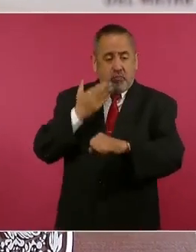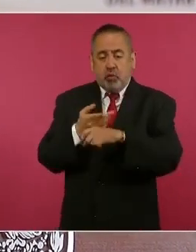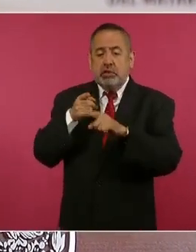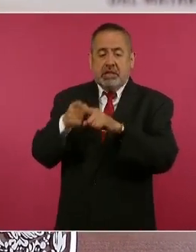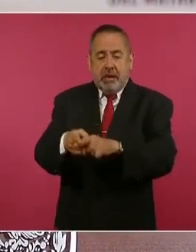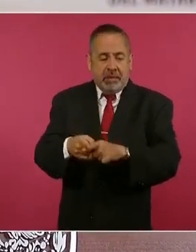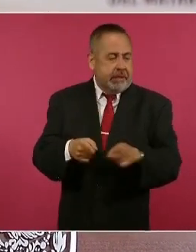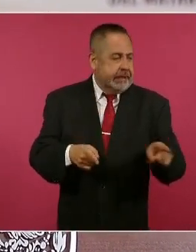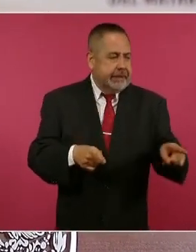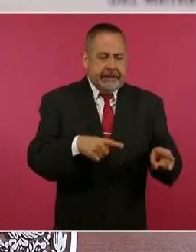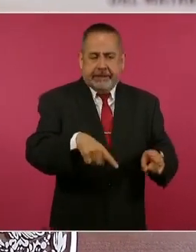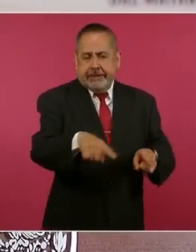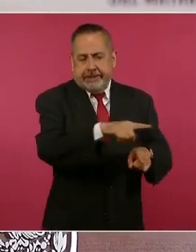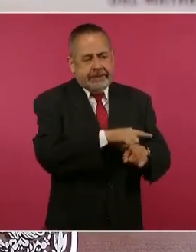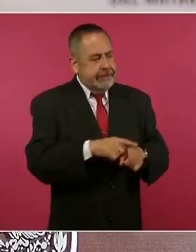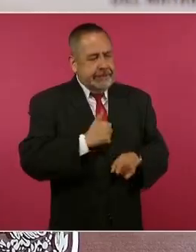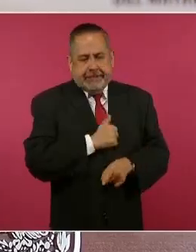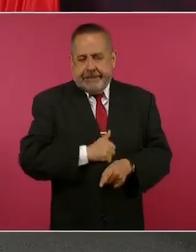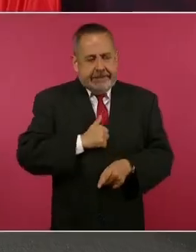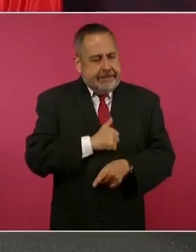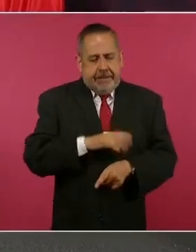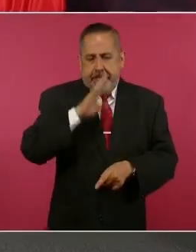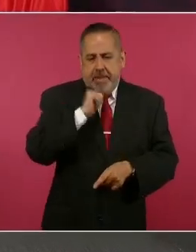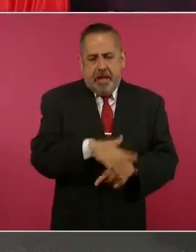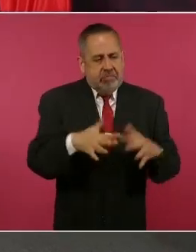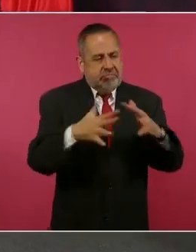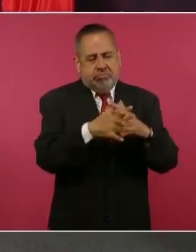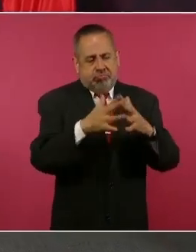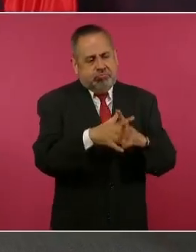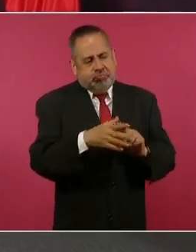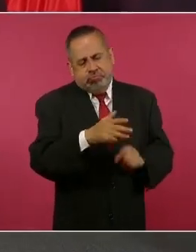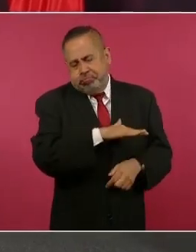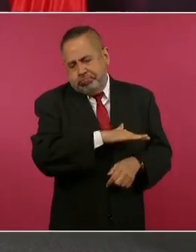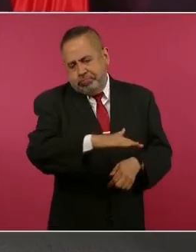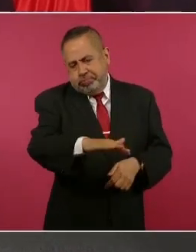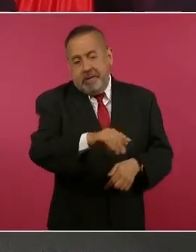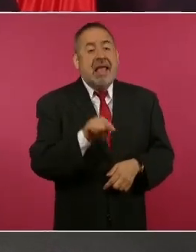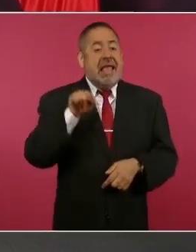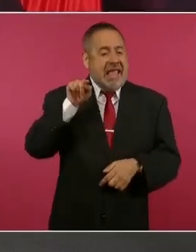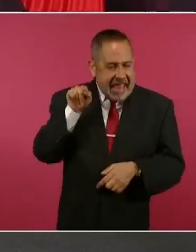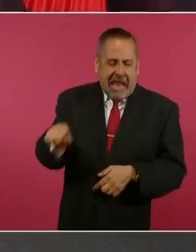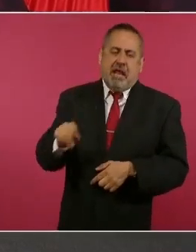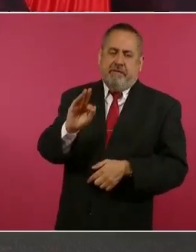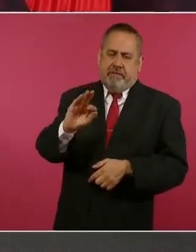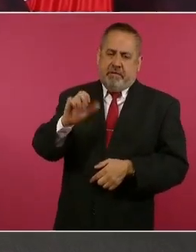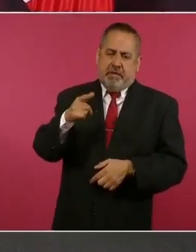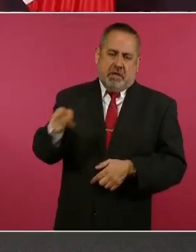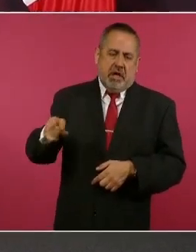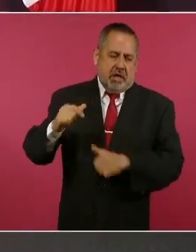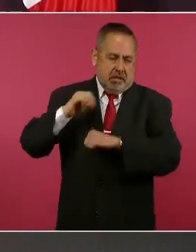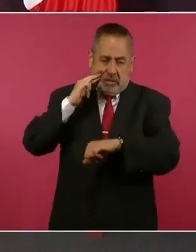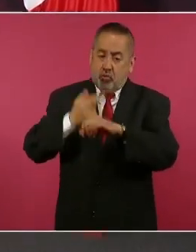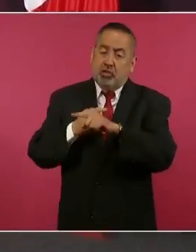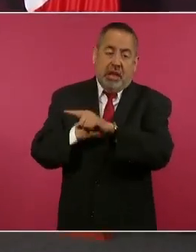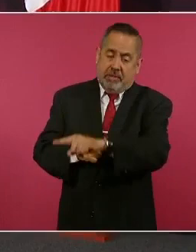de la gran tragedia que significó esa etapa, cuyo